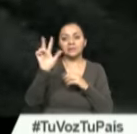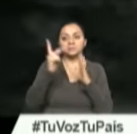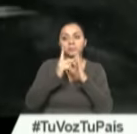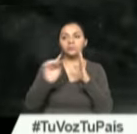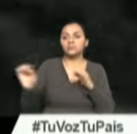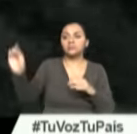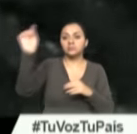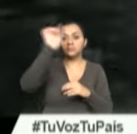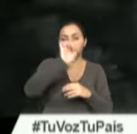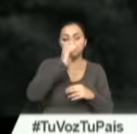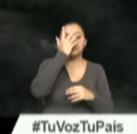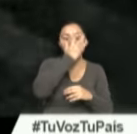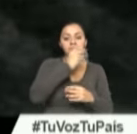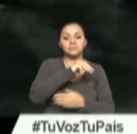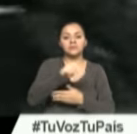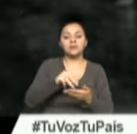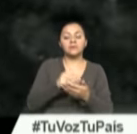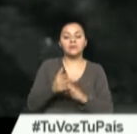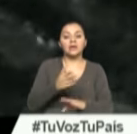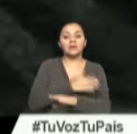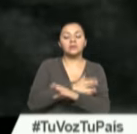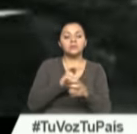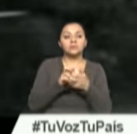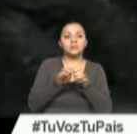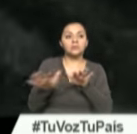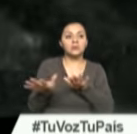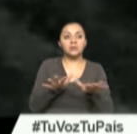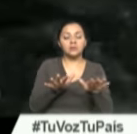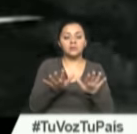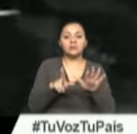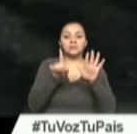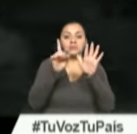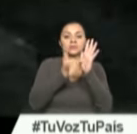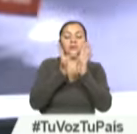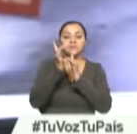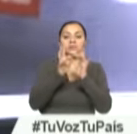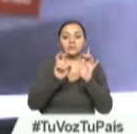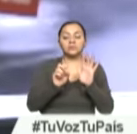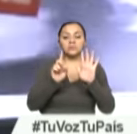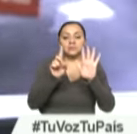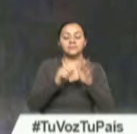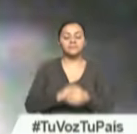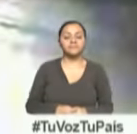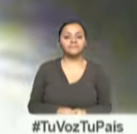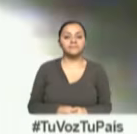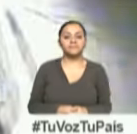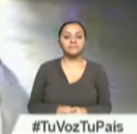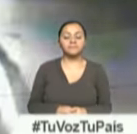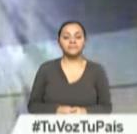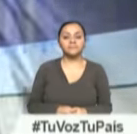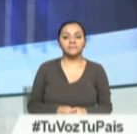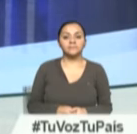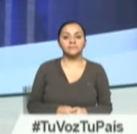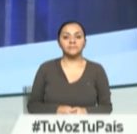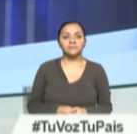Manabí, provincias que fueron afectadas con el terremoto del 16 de abril del 2016.